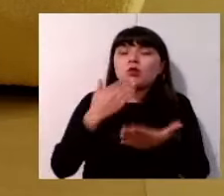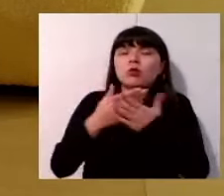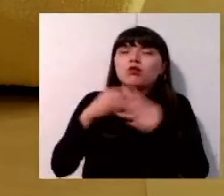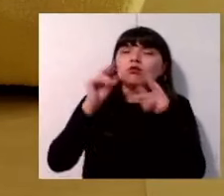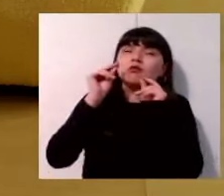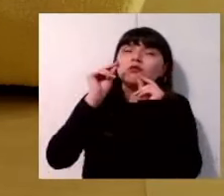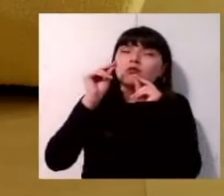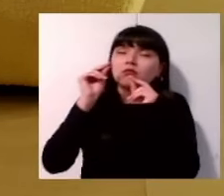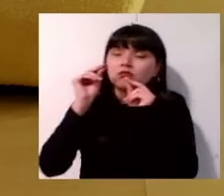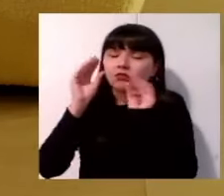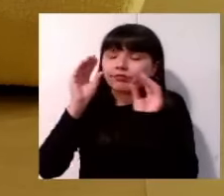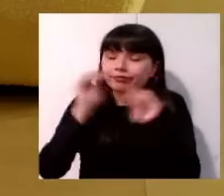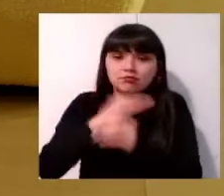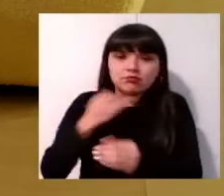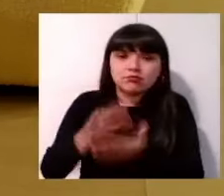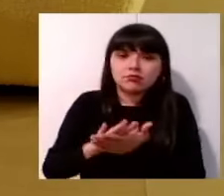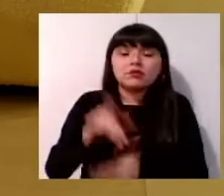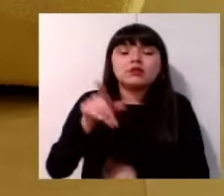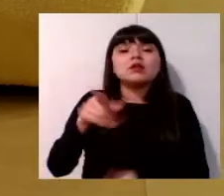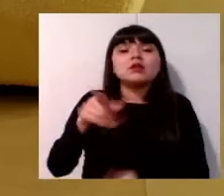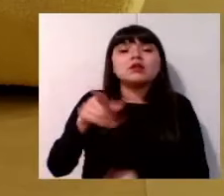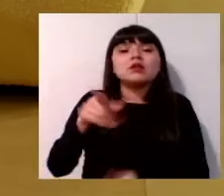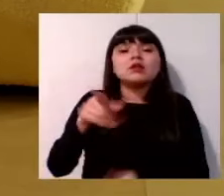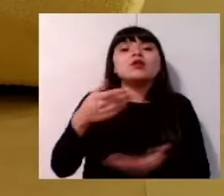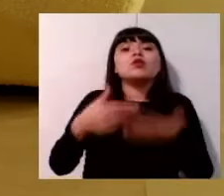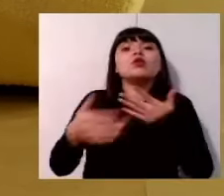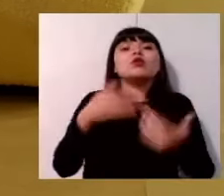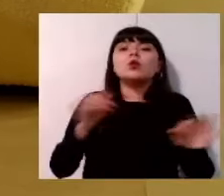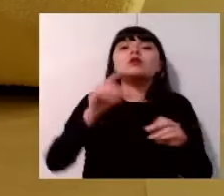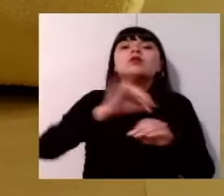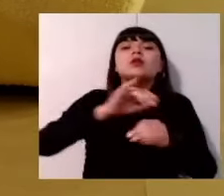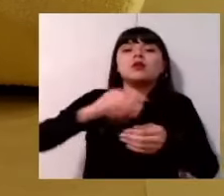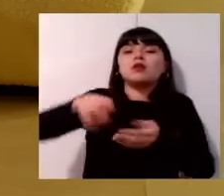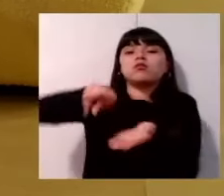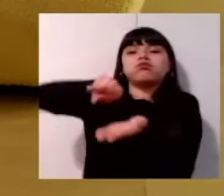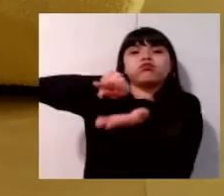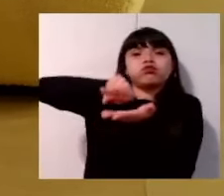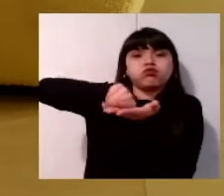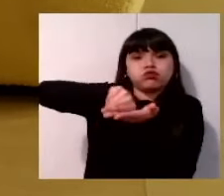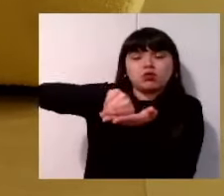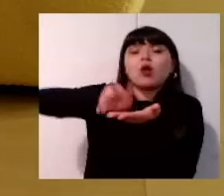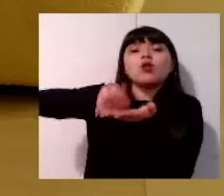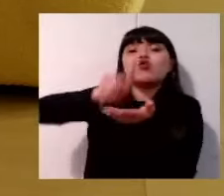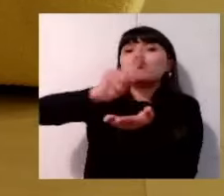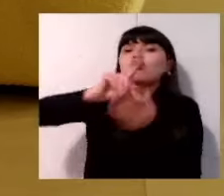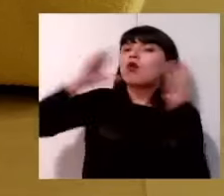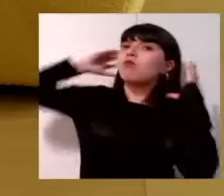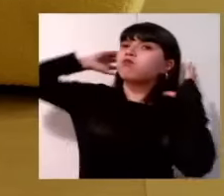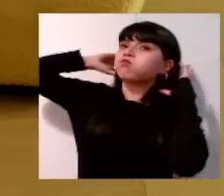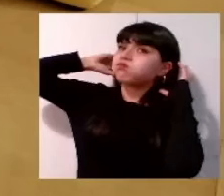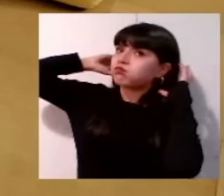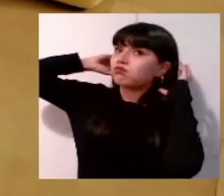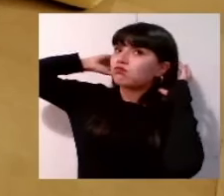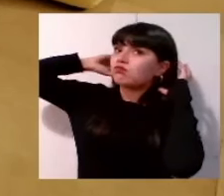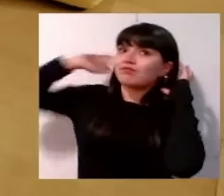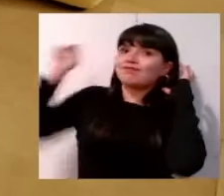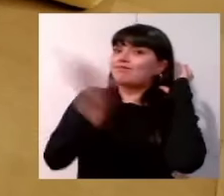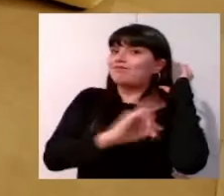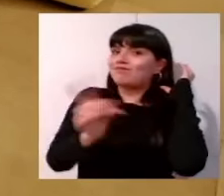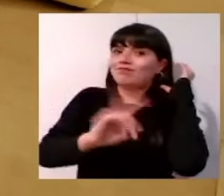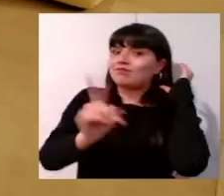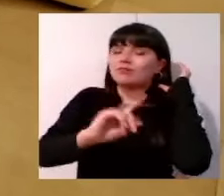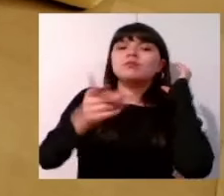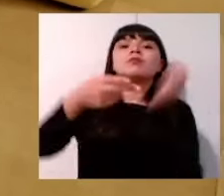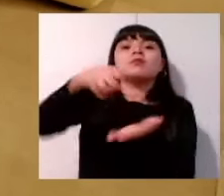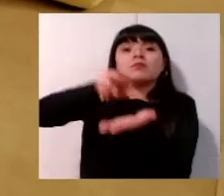superficies lisas, nunca levantar el colchón. Ay, ¿en serio? Sí, que te dicen como para el reflujo. Antes que se pensaba, pero piensa que guaguitas